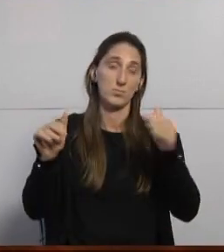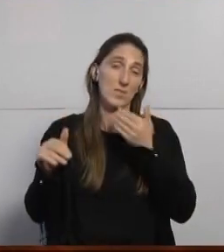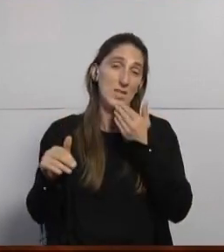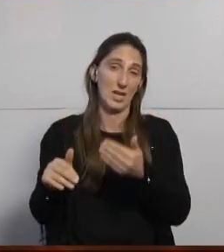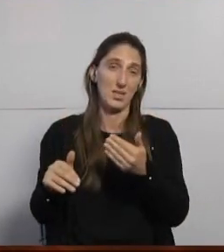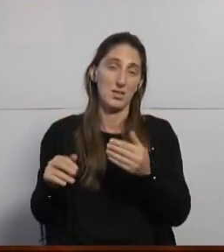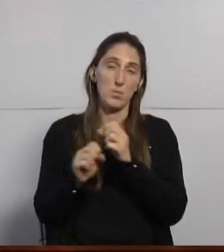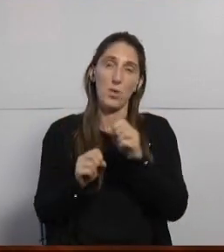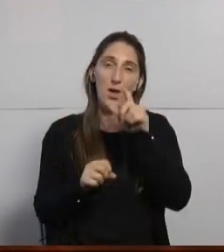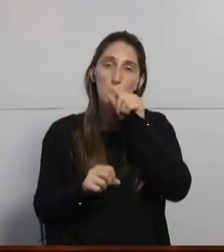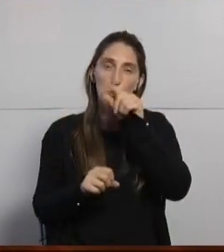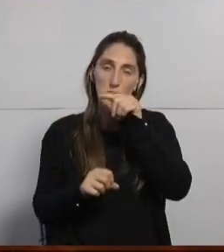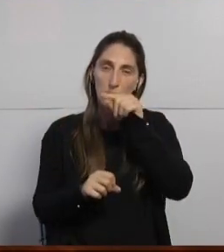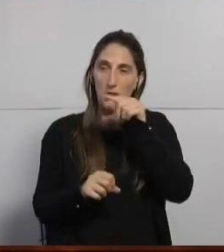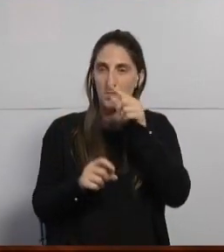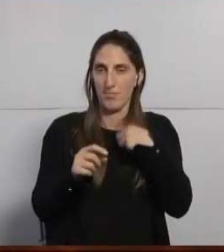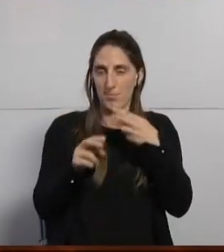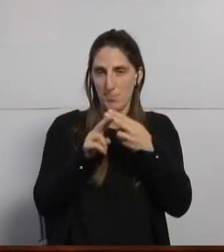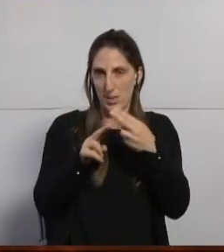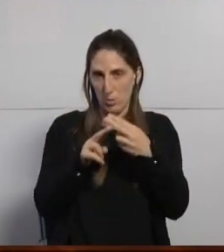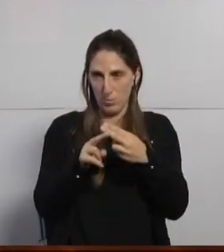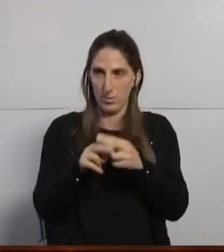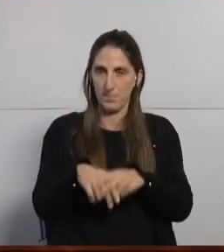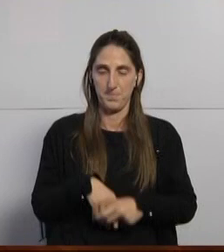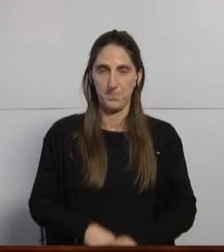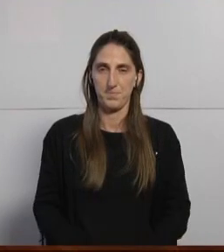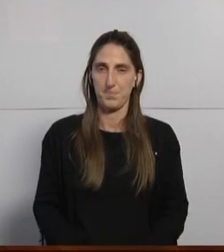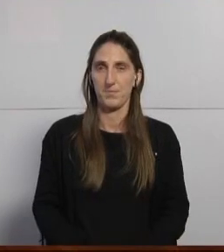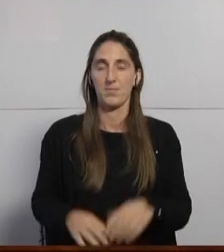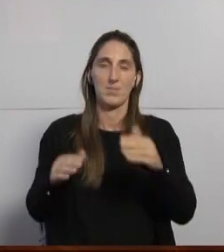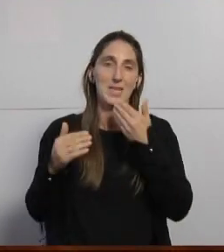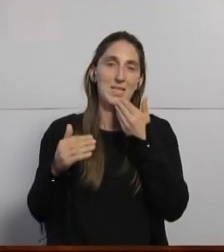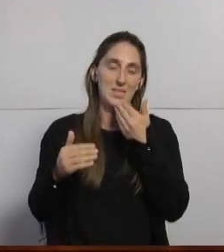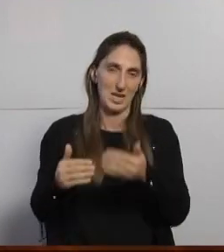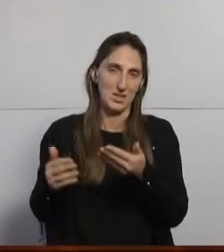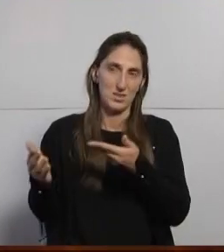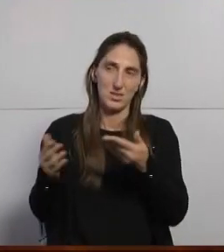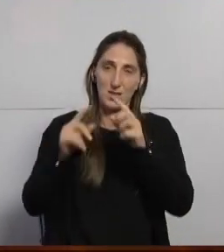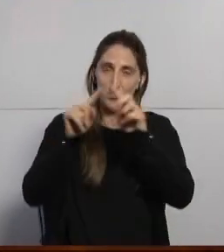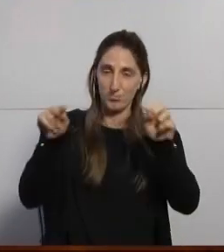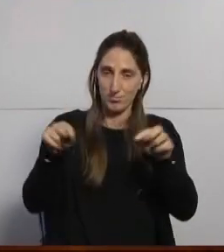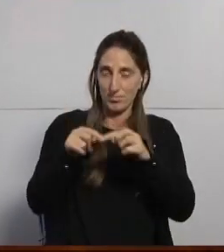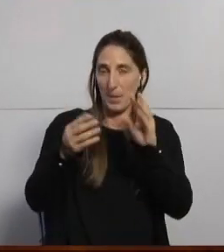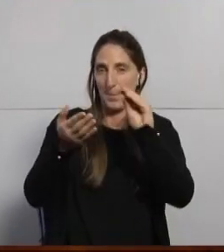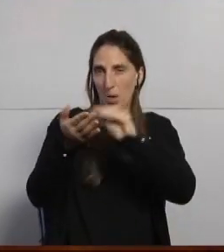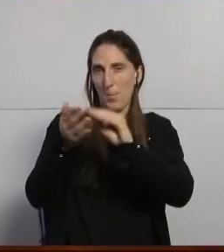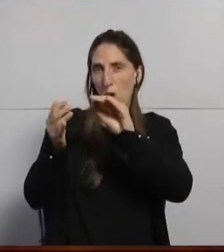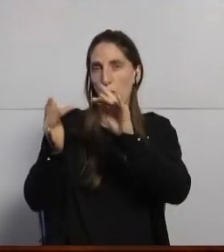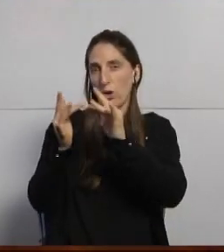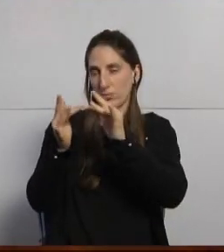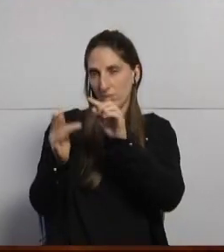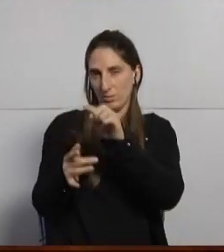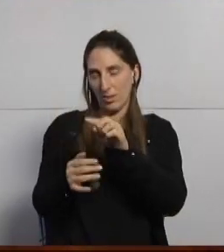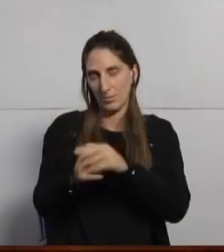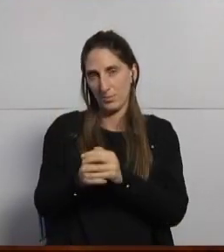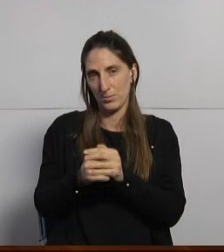en Twitter, Benjamín Machín, o la cuenta de IDATA y IDATAUI. Gracias, Benjamín. Incluimos entonces el contacto, que es